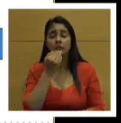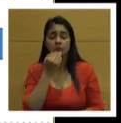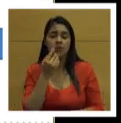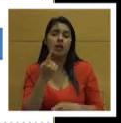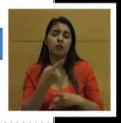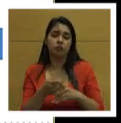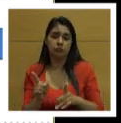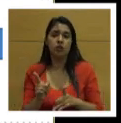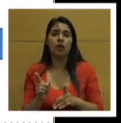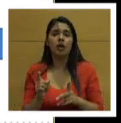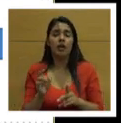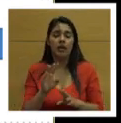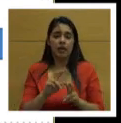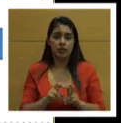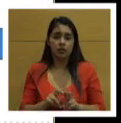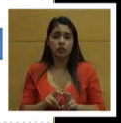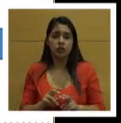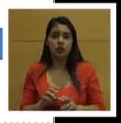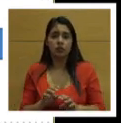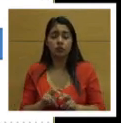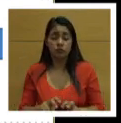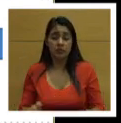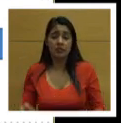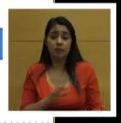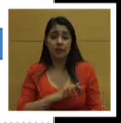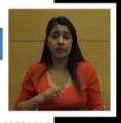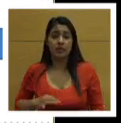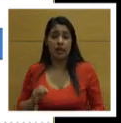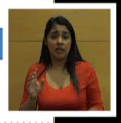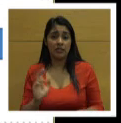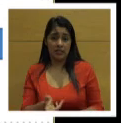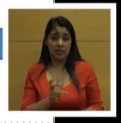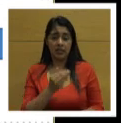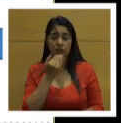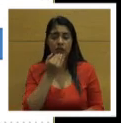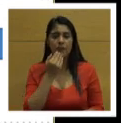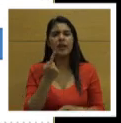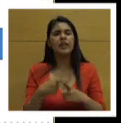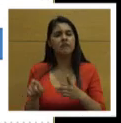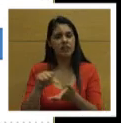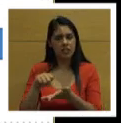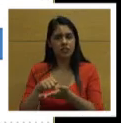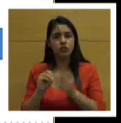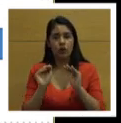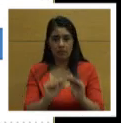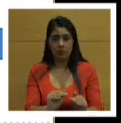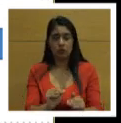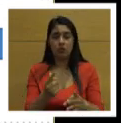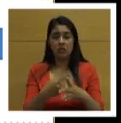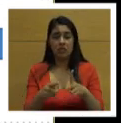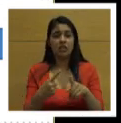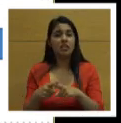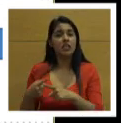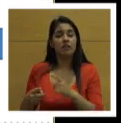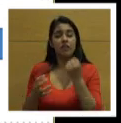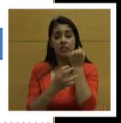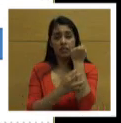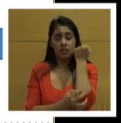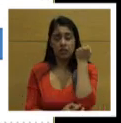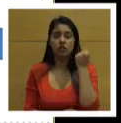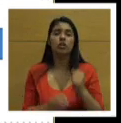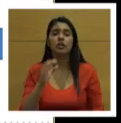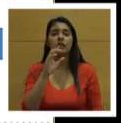del Delito, de los centros de apoyo, hay varios centros de apoyo en distintas partes de la región, y el Sename a través de